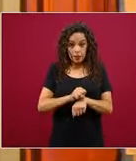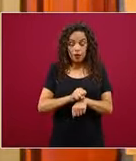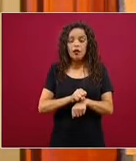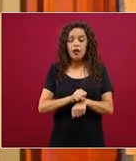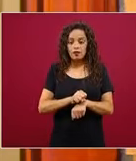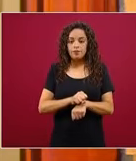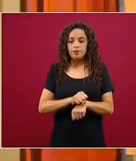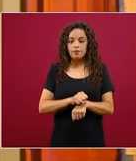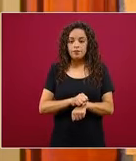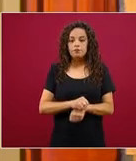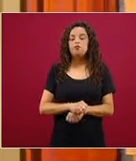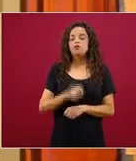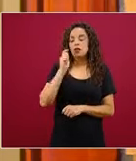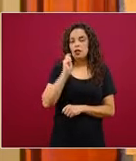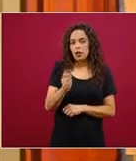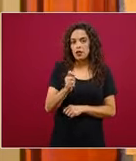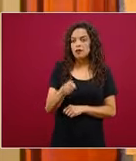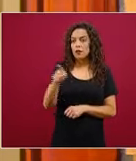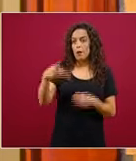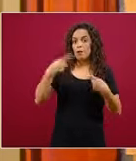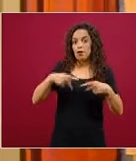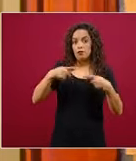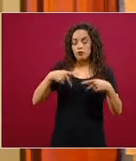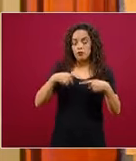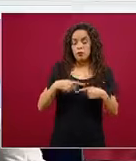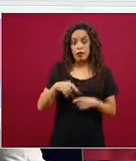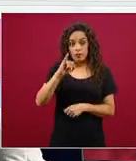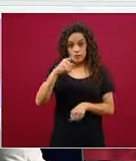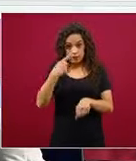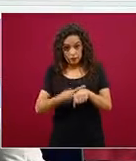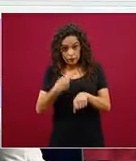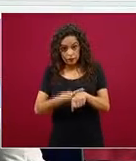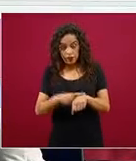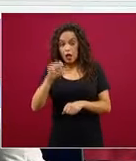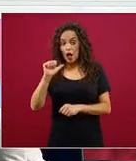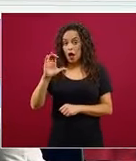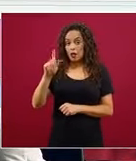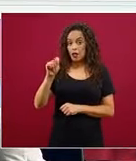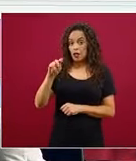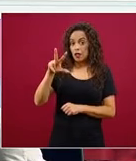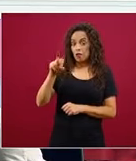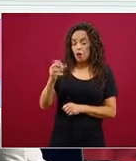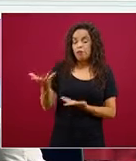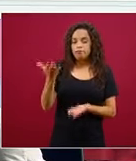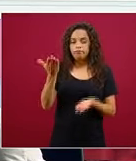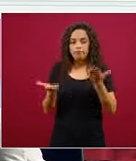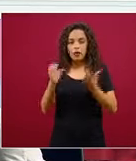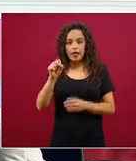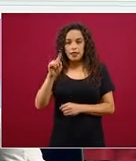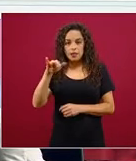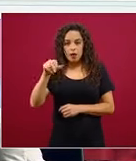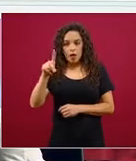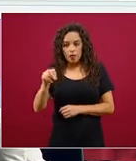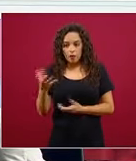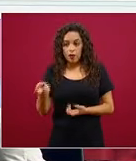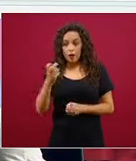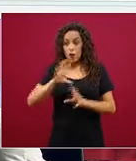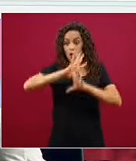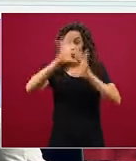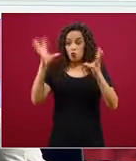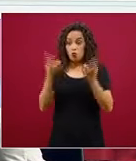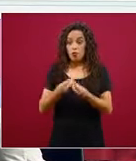de casos activos estimados, que continúa siendo del 11%. Estamos hablando de todas estas personas que iniciaron